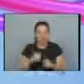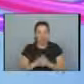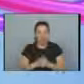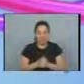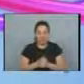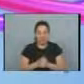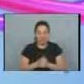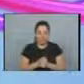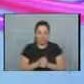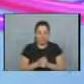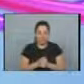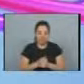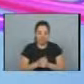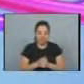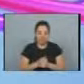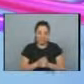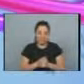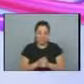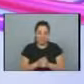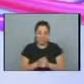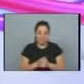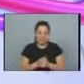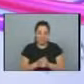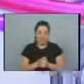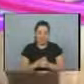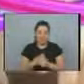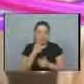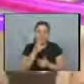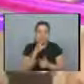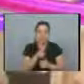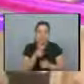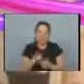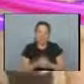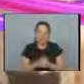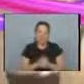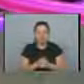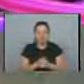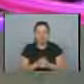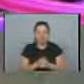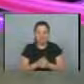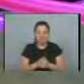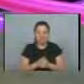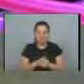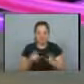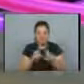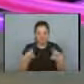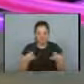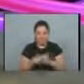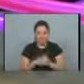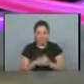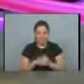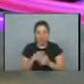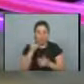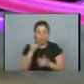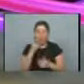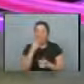de Carrasco, en las calles Avenida Italia y Benito Camela. Benito Camela. Estos chicos. Te amo, Wendy, soy de